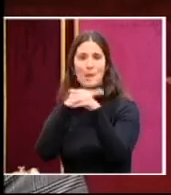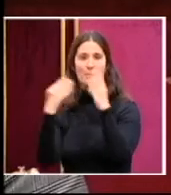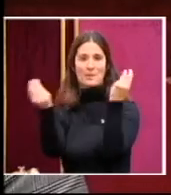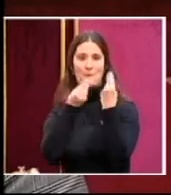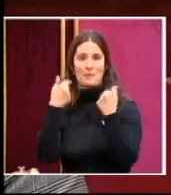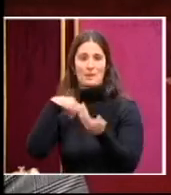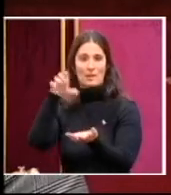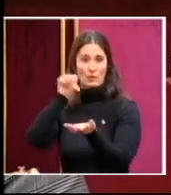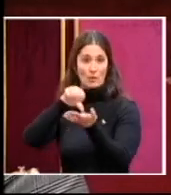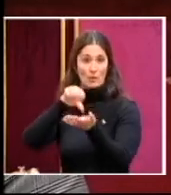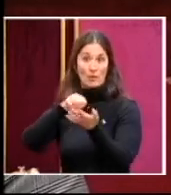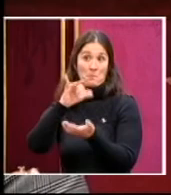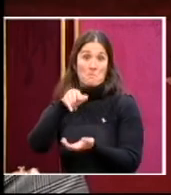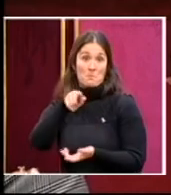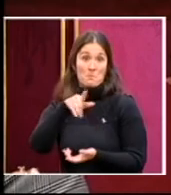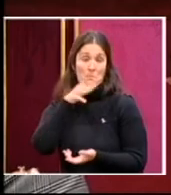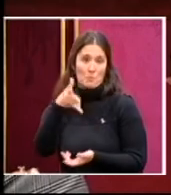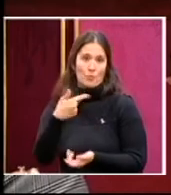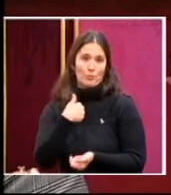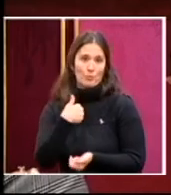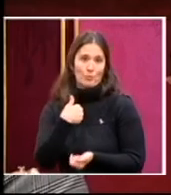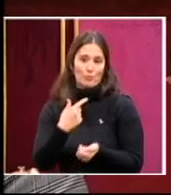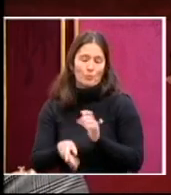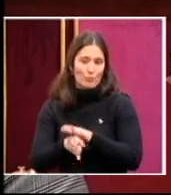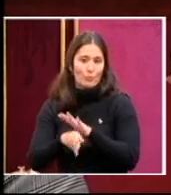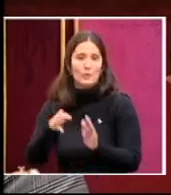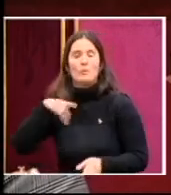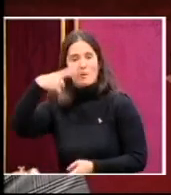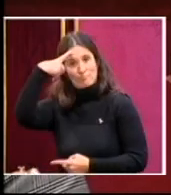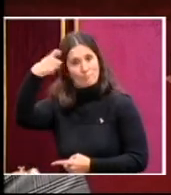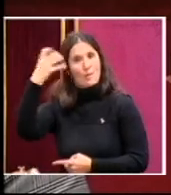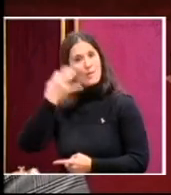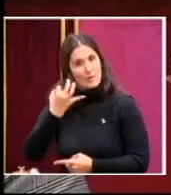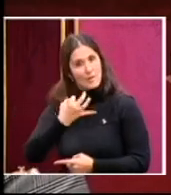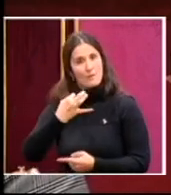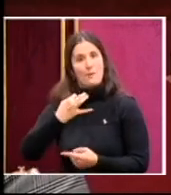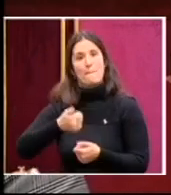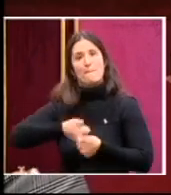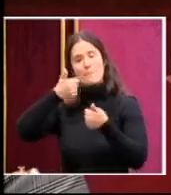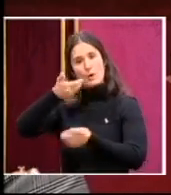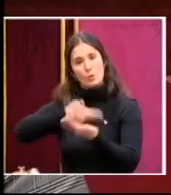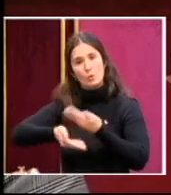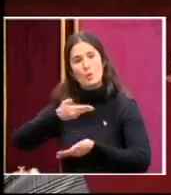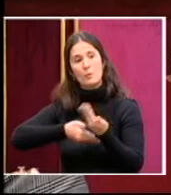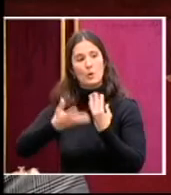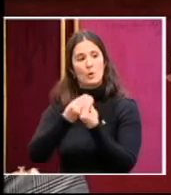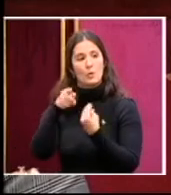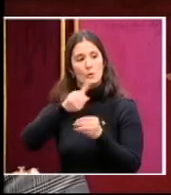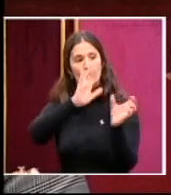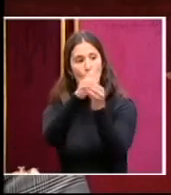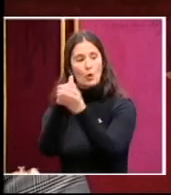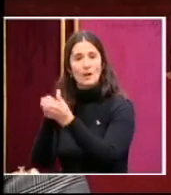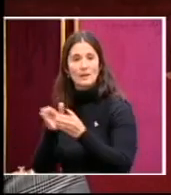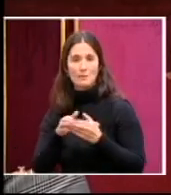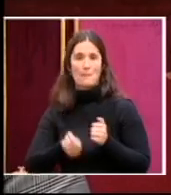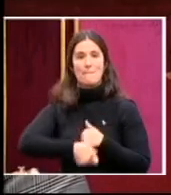esta ciudad. Para lo cual pues vamos a seguir recordando que es necesario mayor colaboración con estos colectivos,